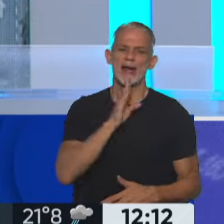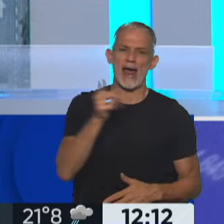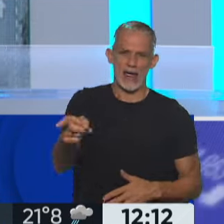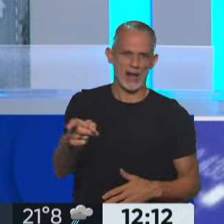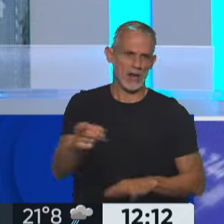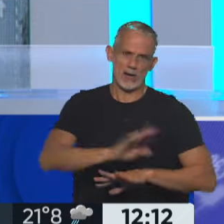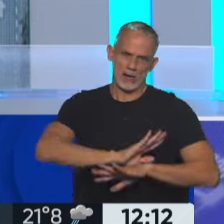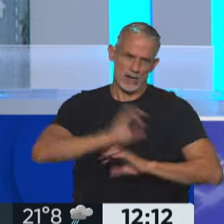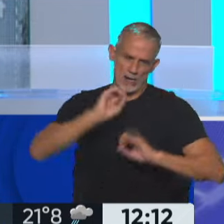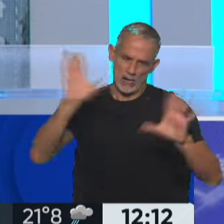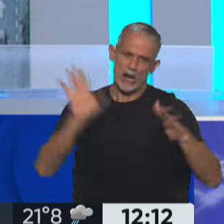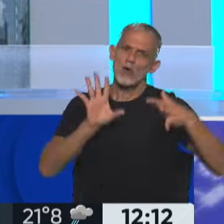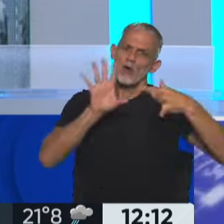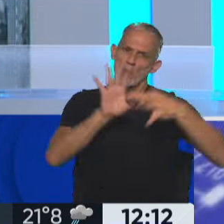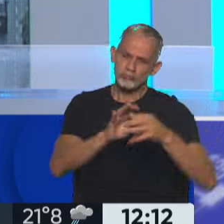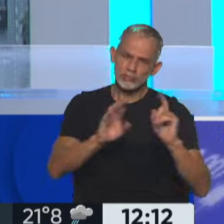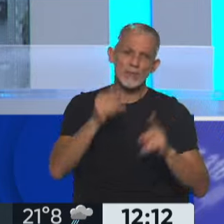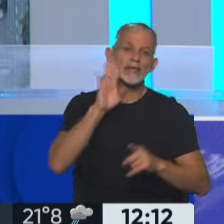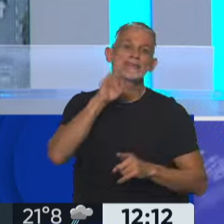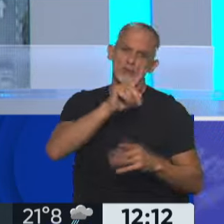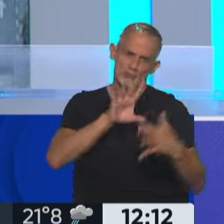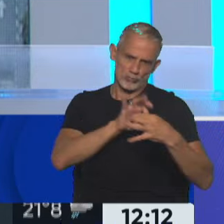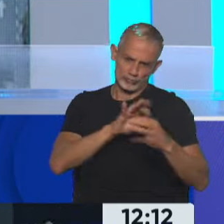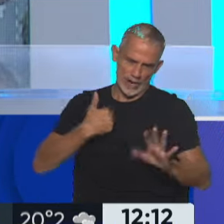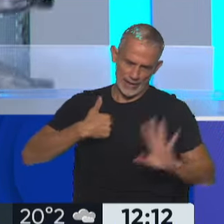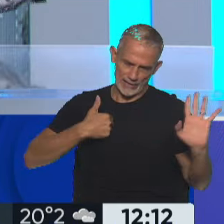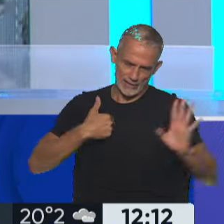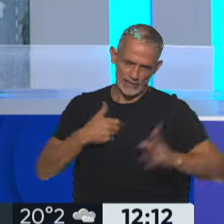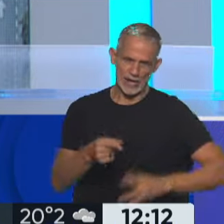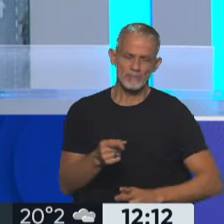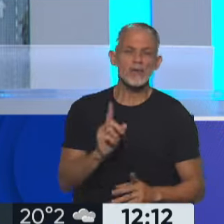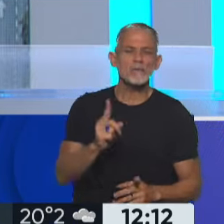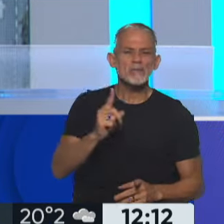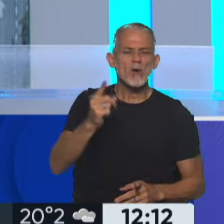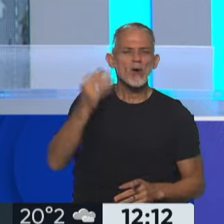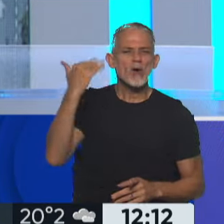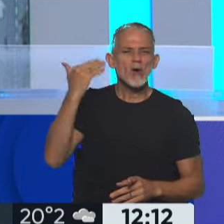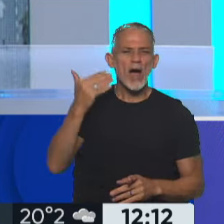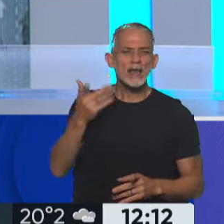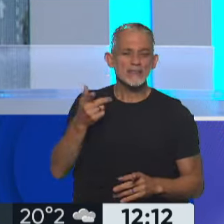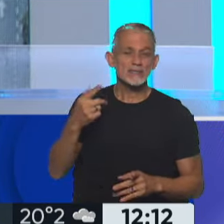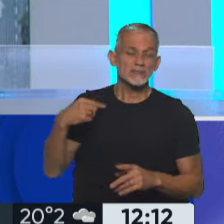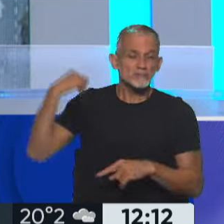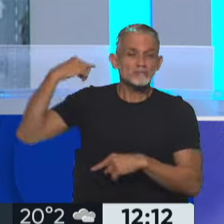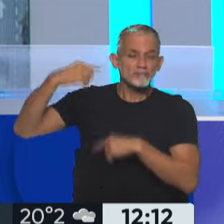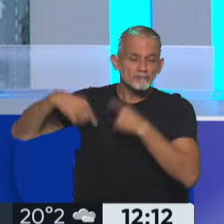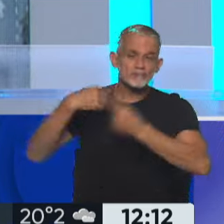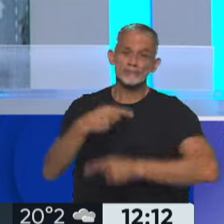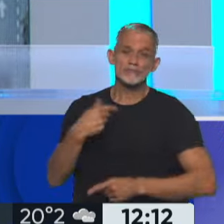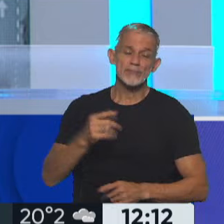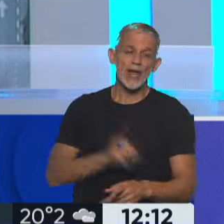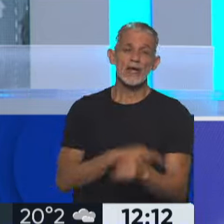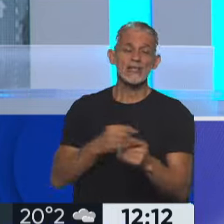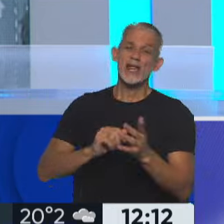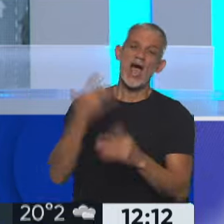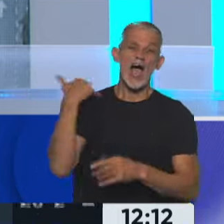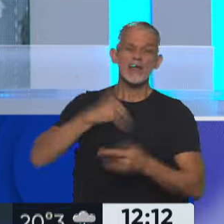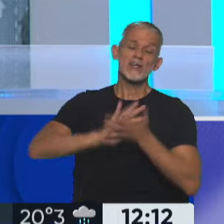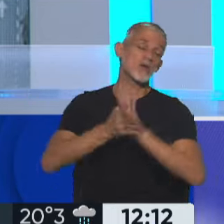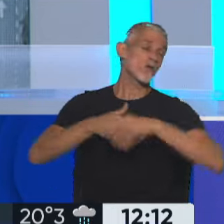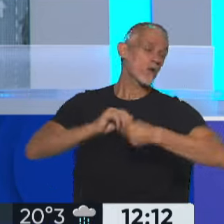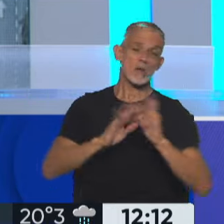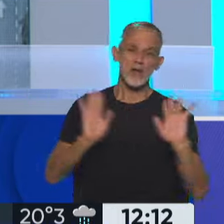Israel alineada también con Estados Unidos rompiendo algo que siempre fue una tradición nuestro país de neutralidad en